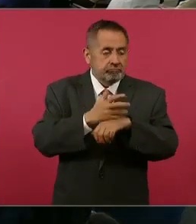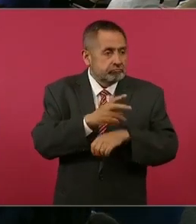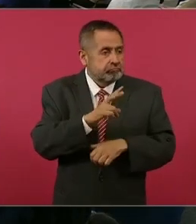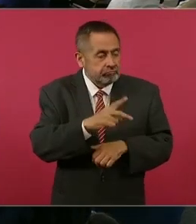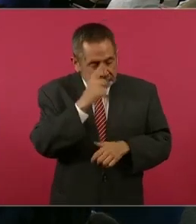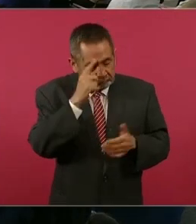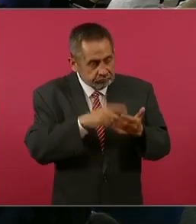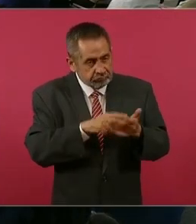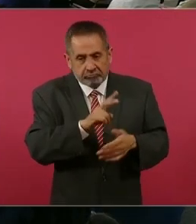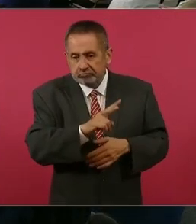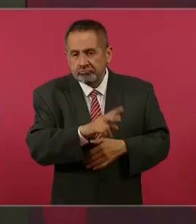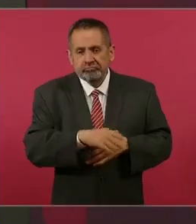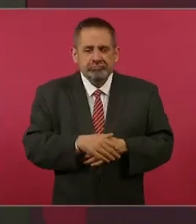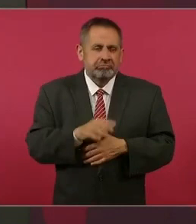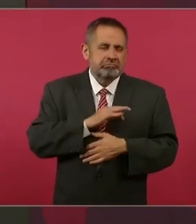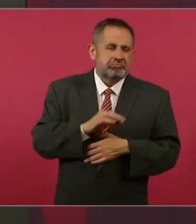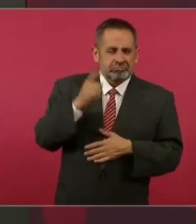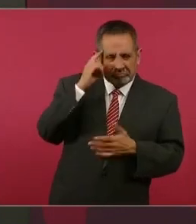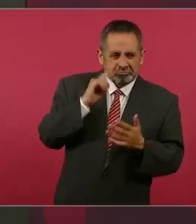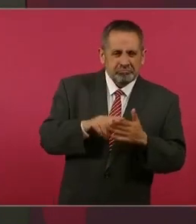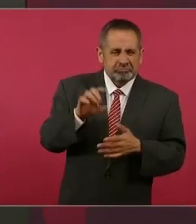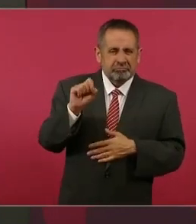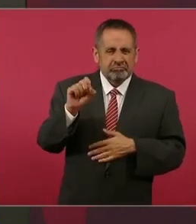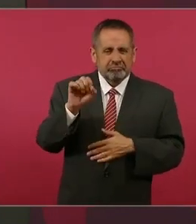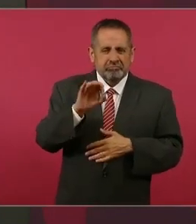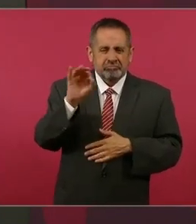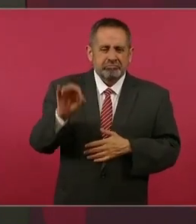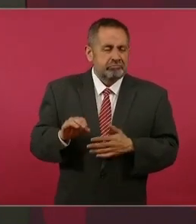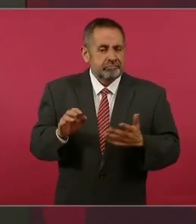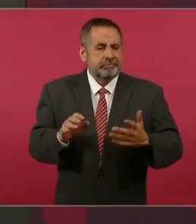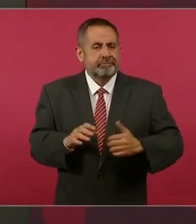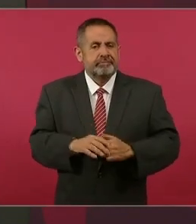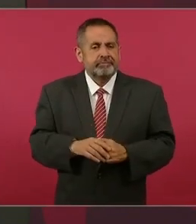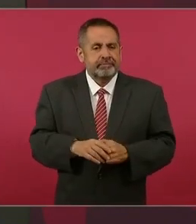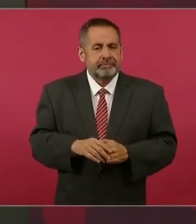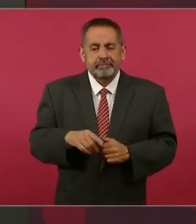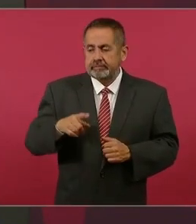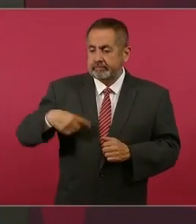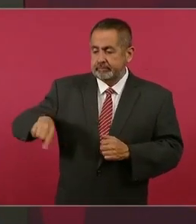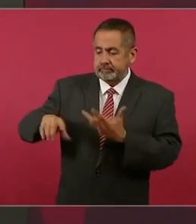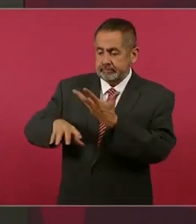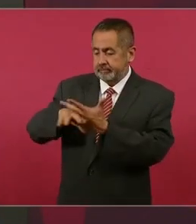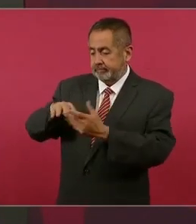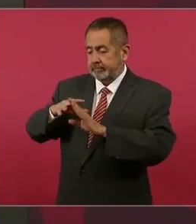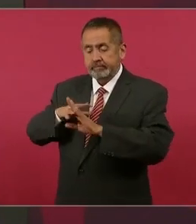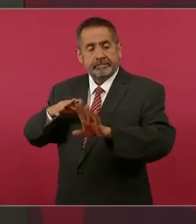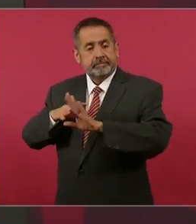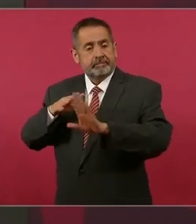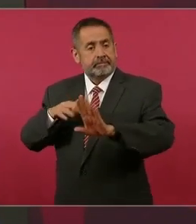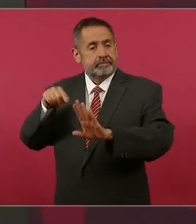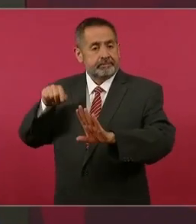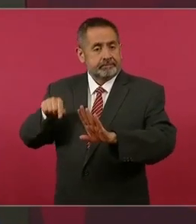mayoritario, 60%, de que los migrantes